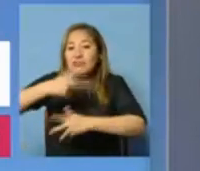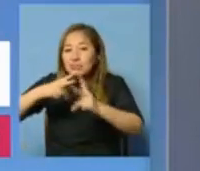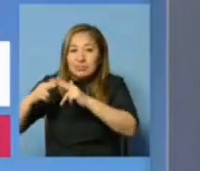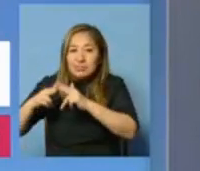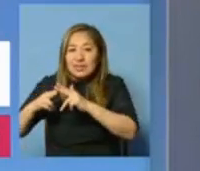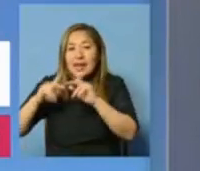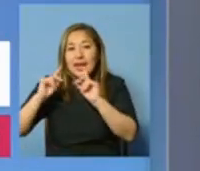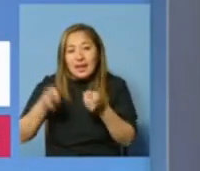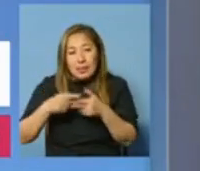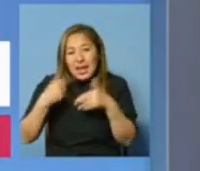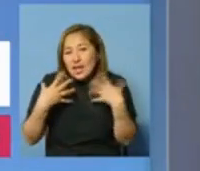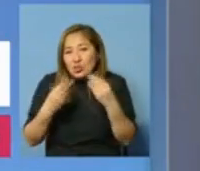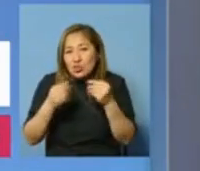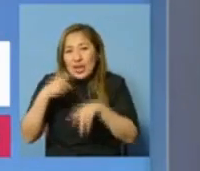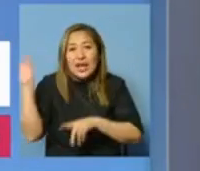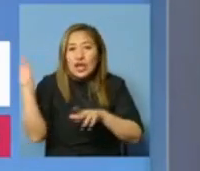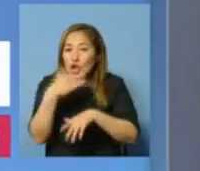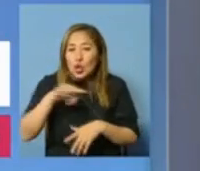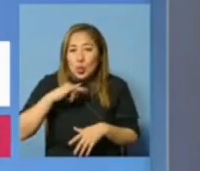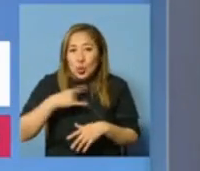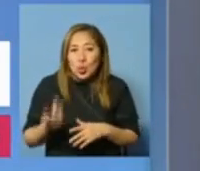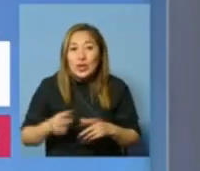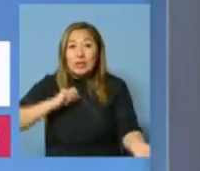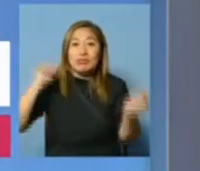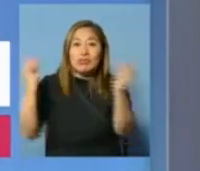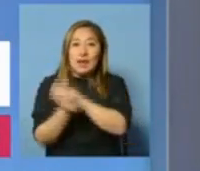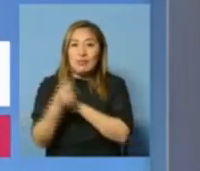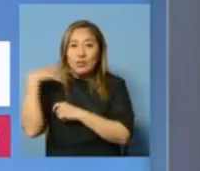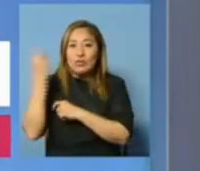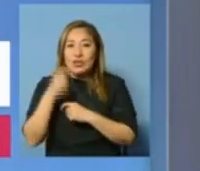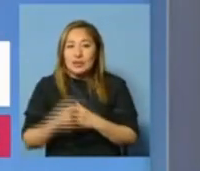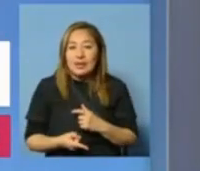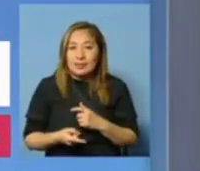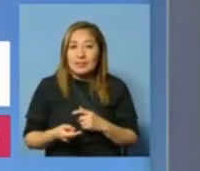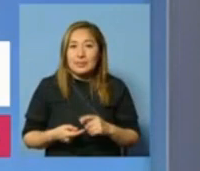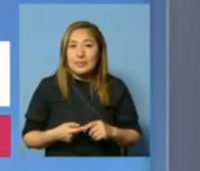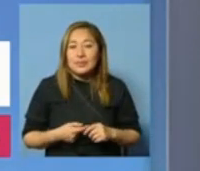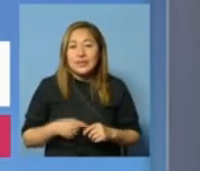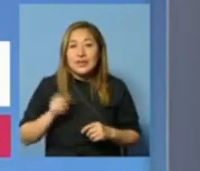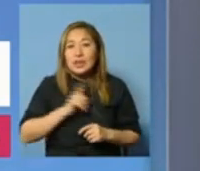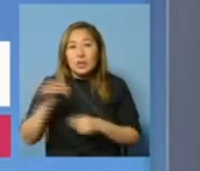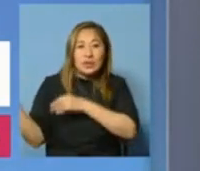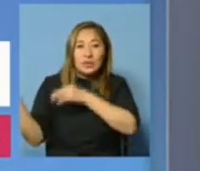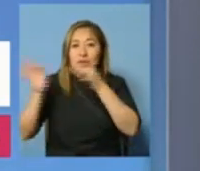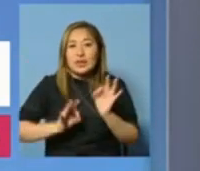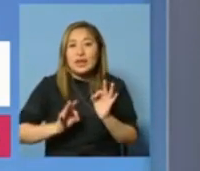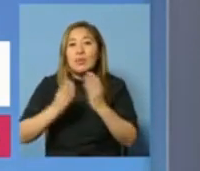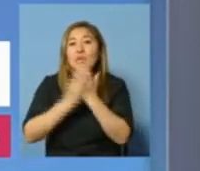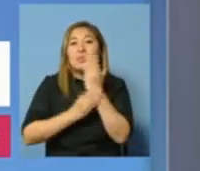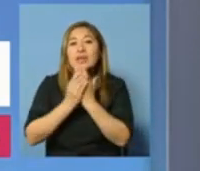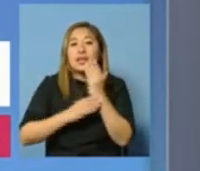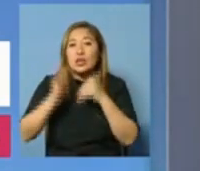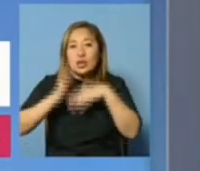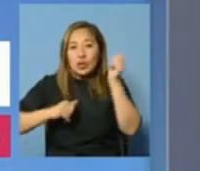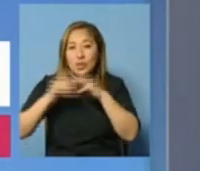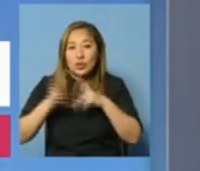de Recursos Hídricos, han marcado un gran cambio. Además, nosotros cuando llegamos al Ministerio de